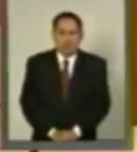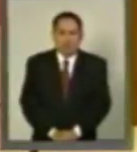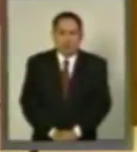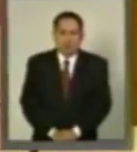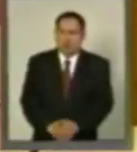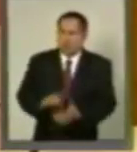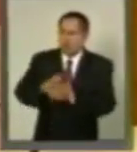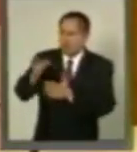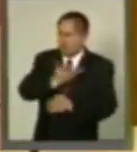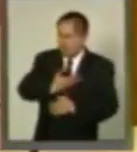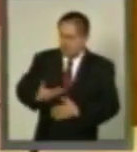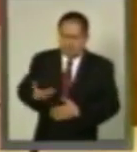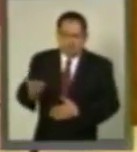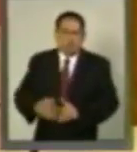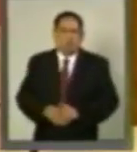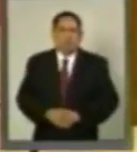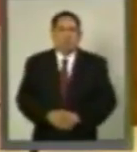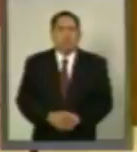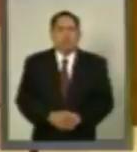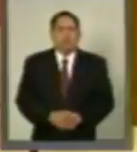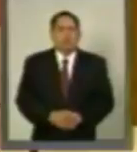Gracias, señor presidente.